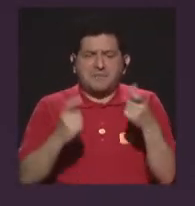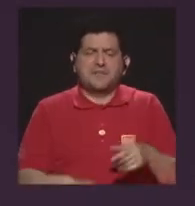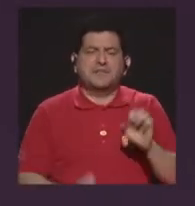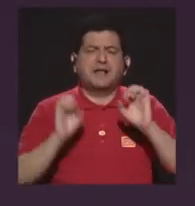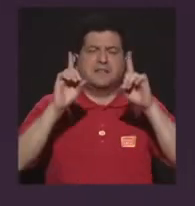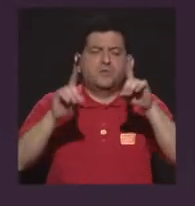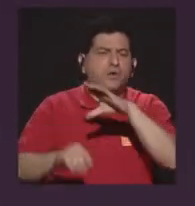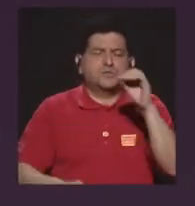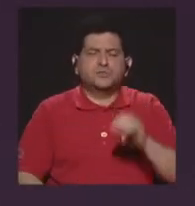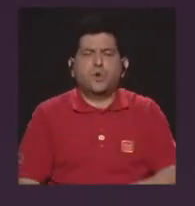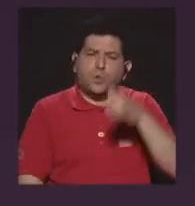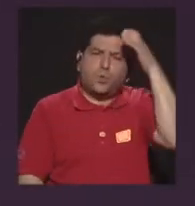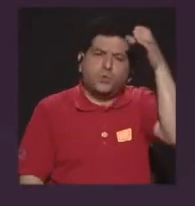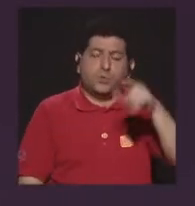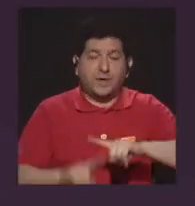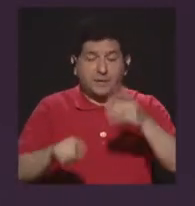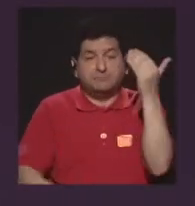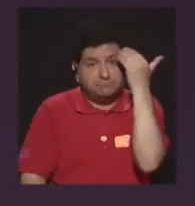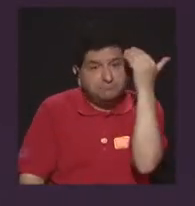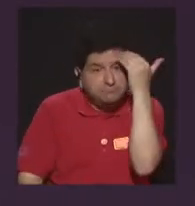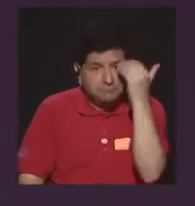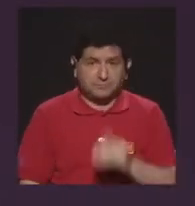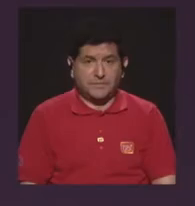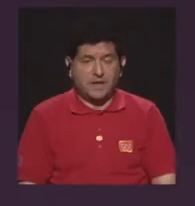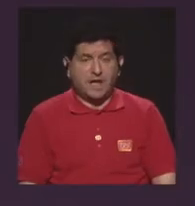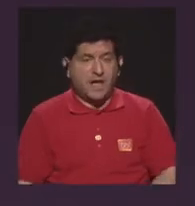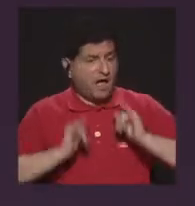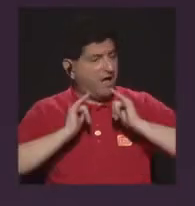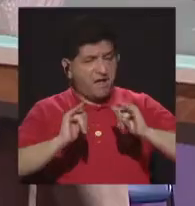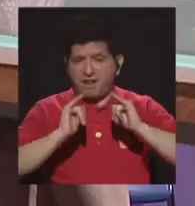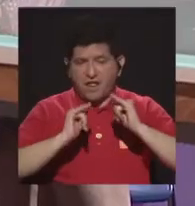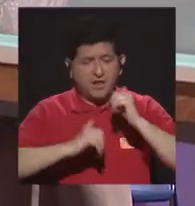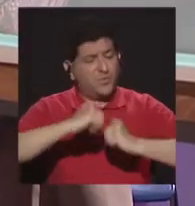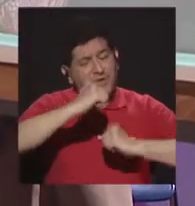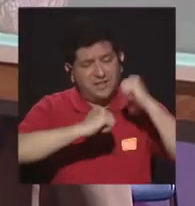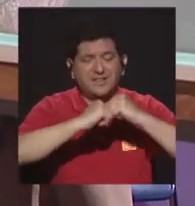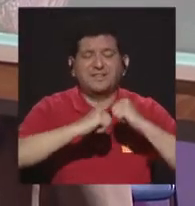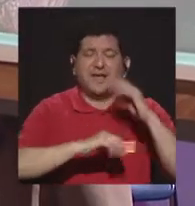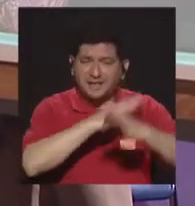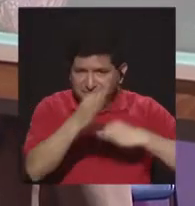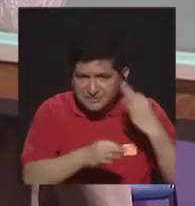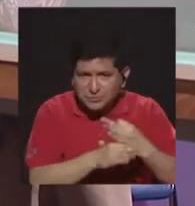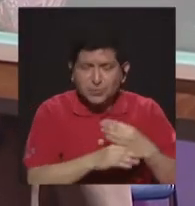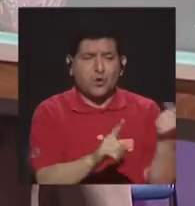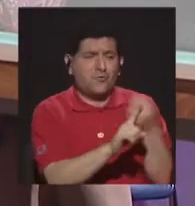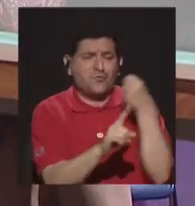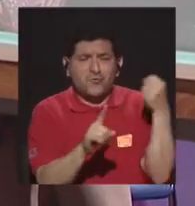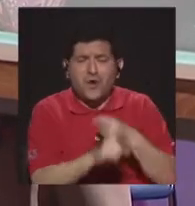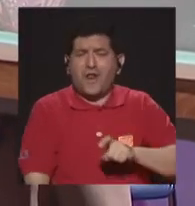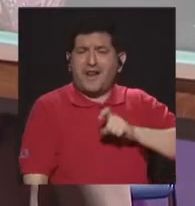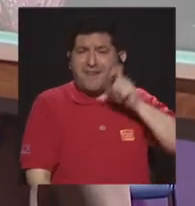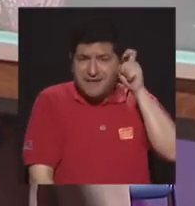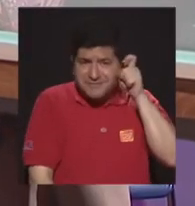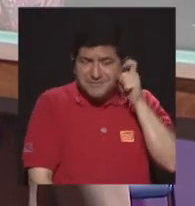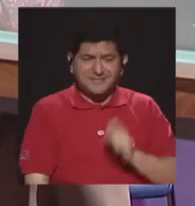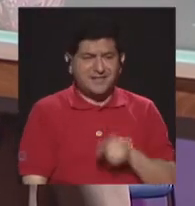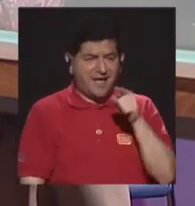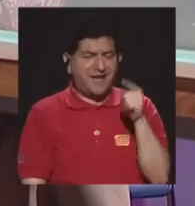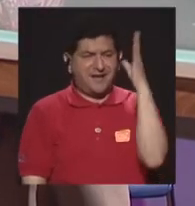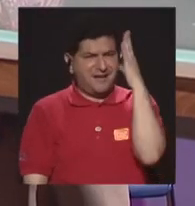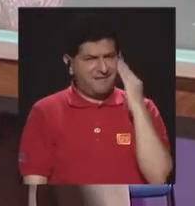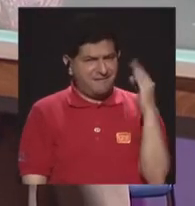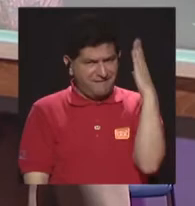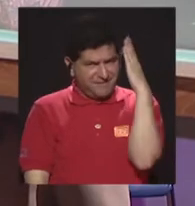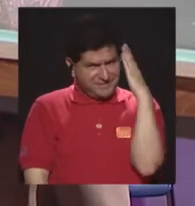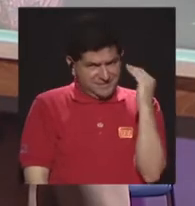cultural, pero debemos reconocer que, dado que la desigualdad es estructural, la violencia de género es una